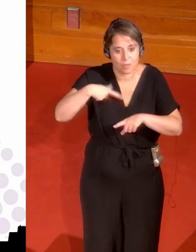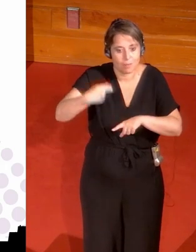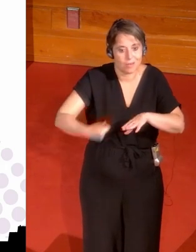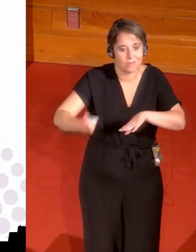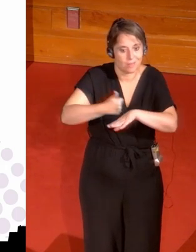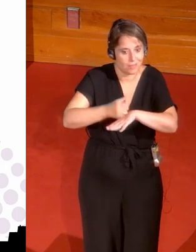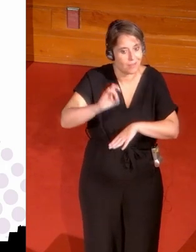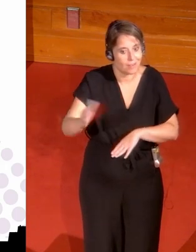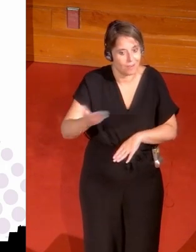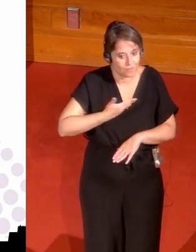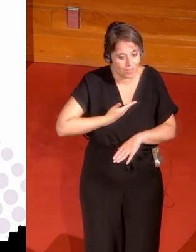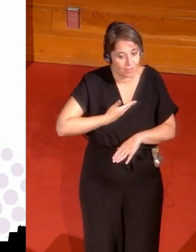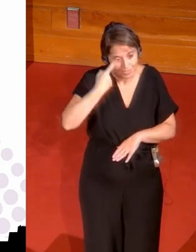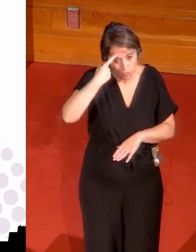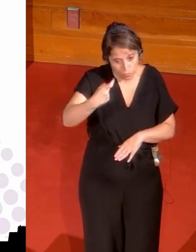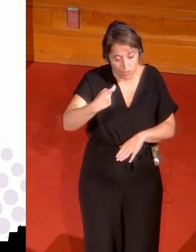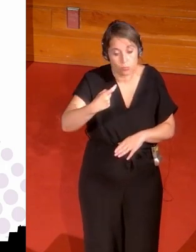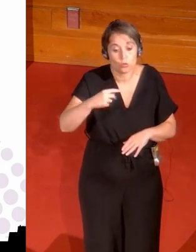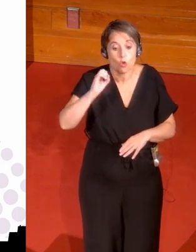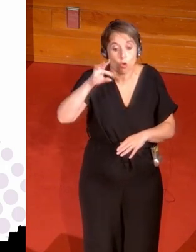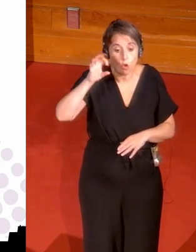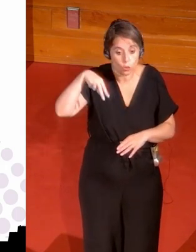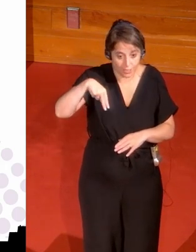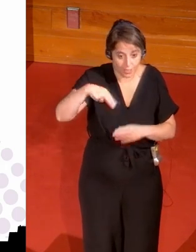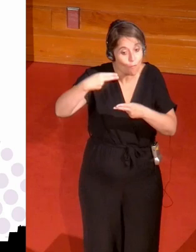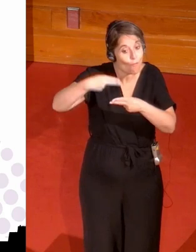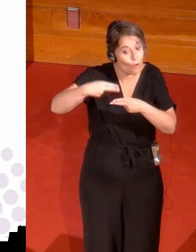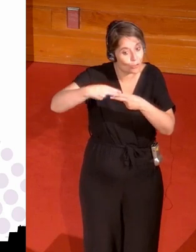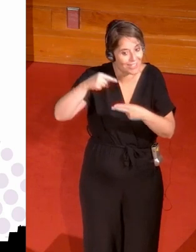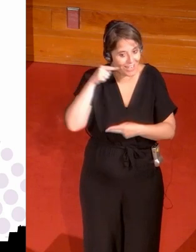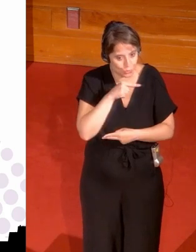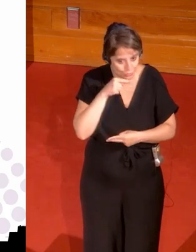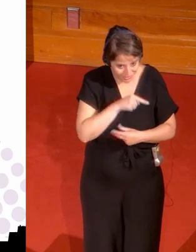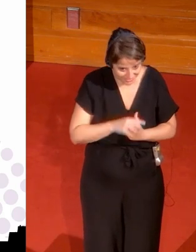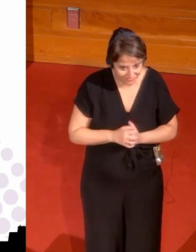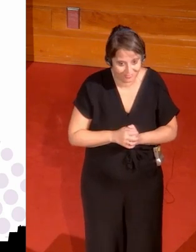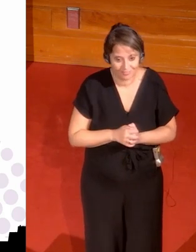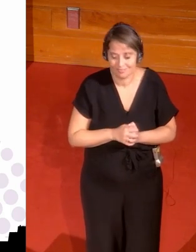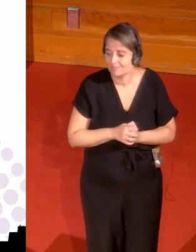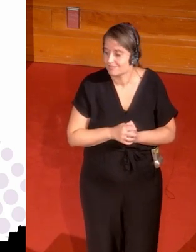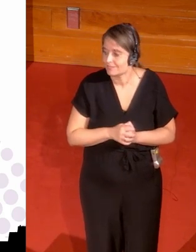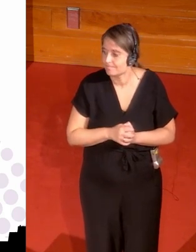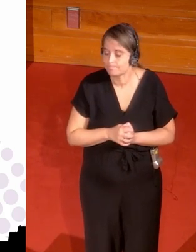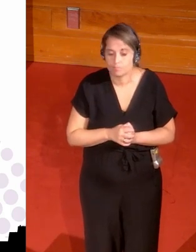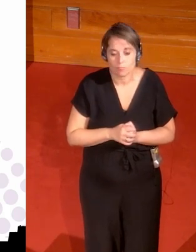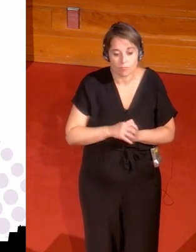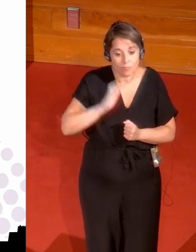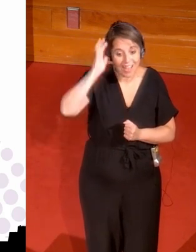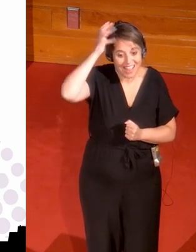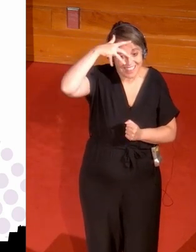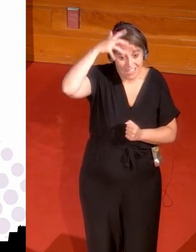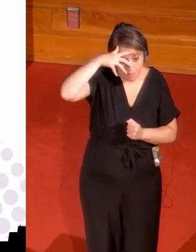otan es frontera con Rusia volvemos al principio Donald Trump en esta